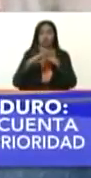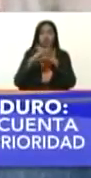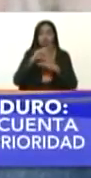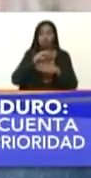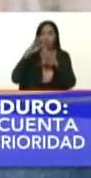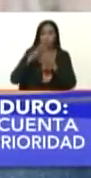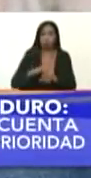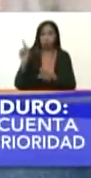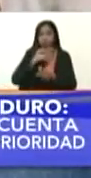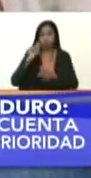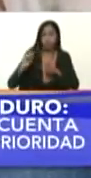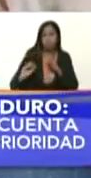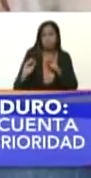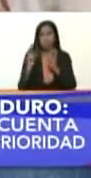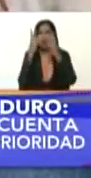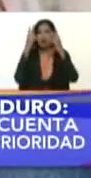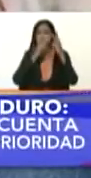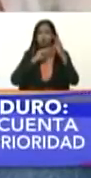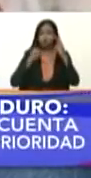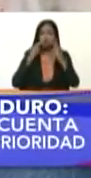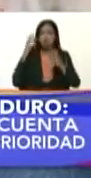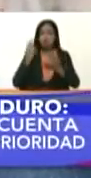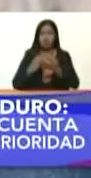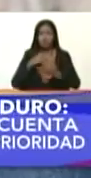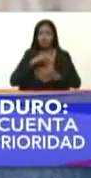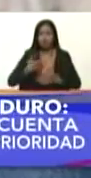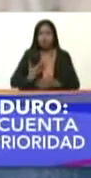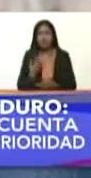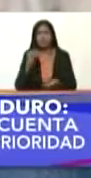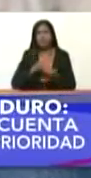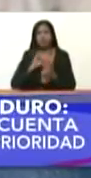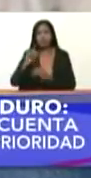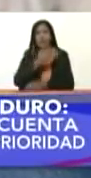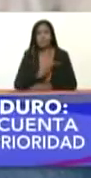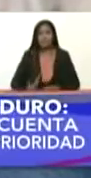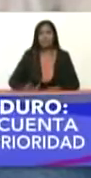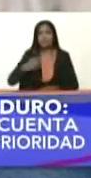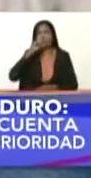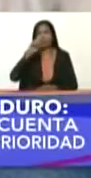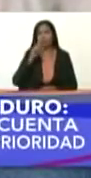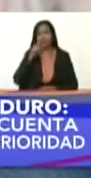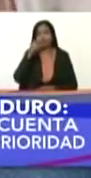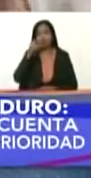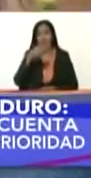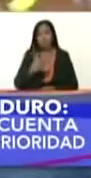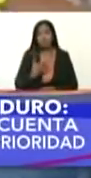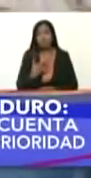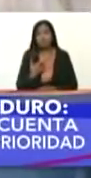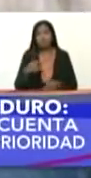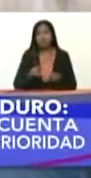nos va a derrotar. Y mucha de esa seguridad la tenemos puesta en usted, presidente. En usted.